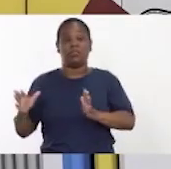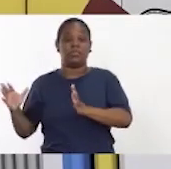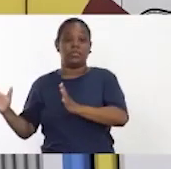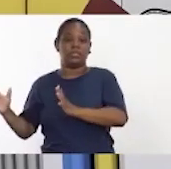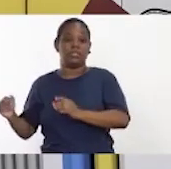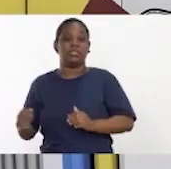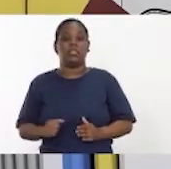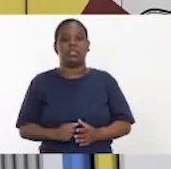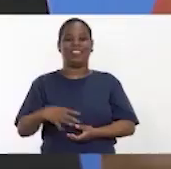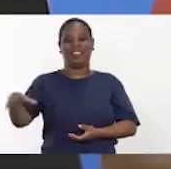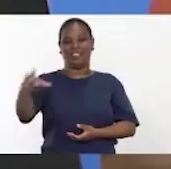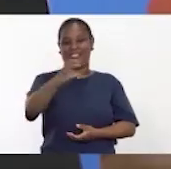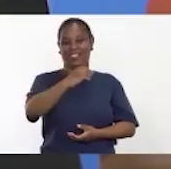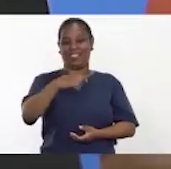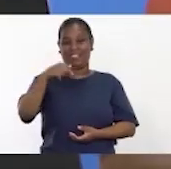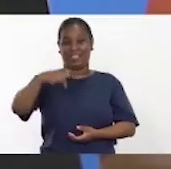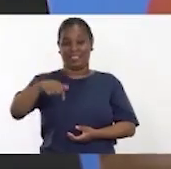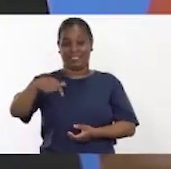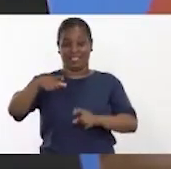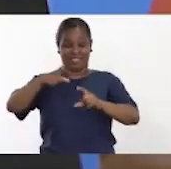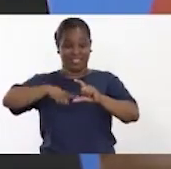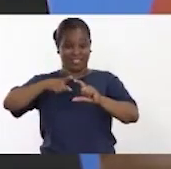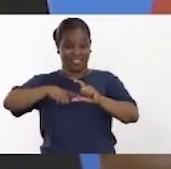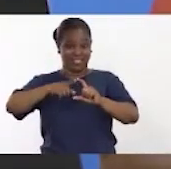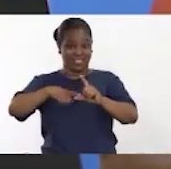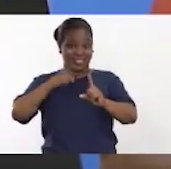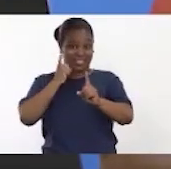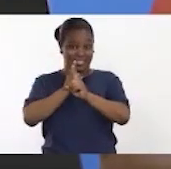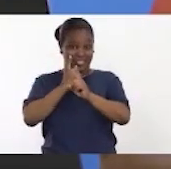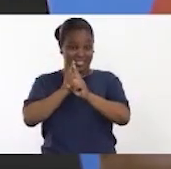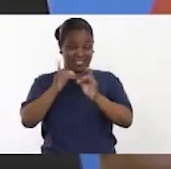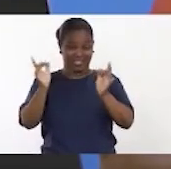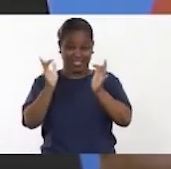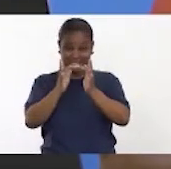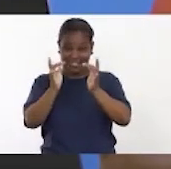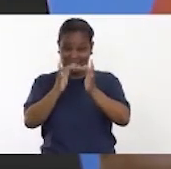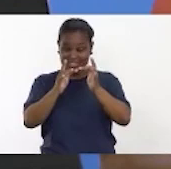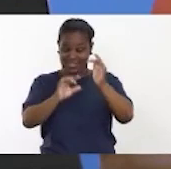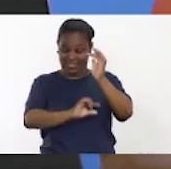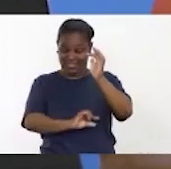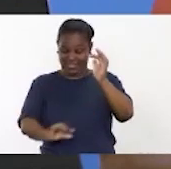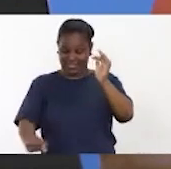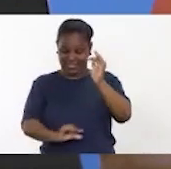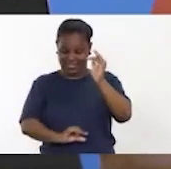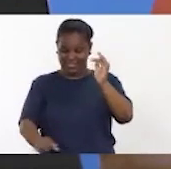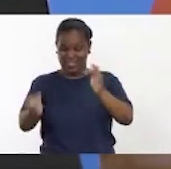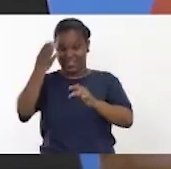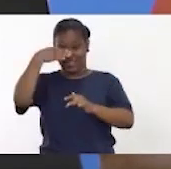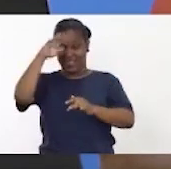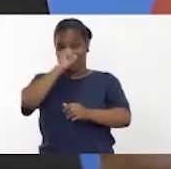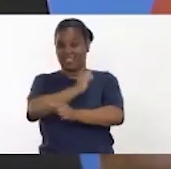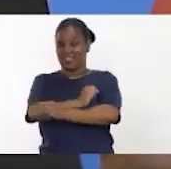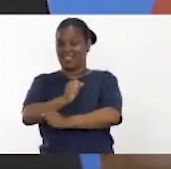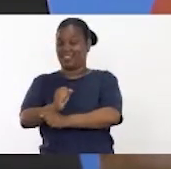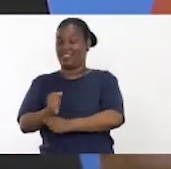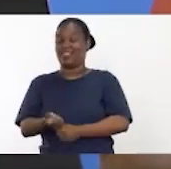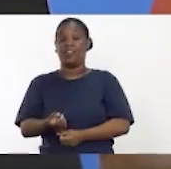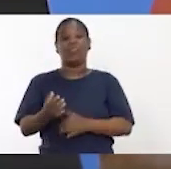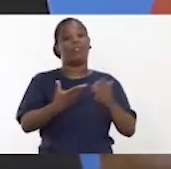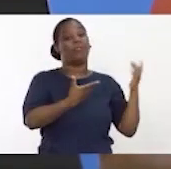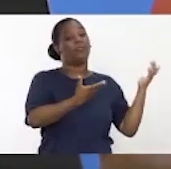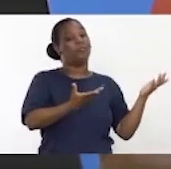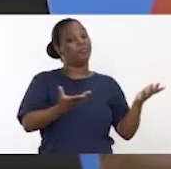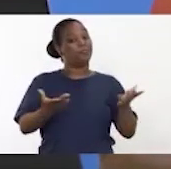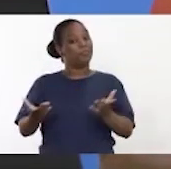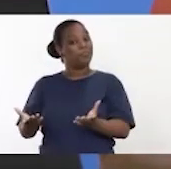series espectrales. Todos estos contenidos se encuentran colgados en el portal Cuba Educa.